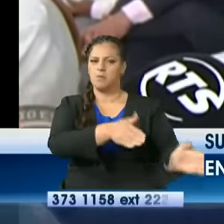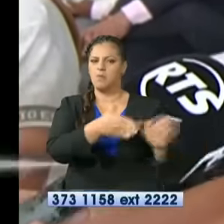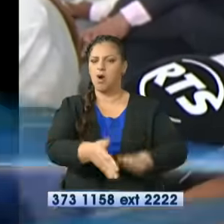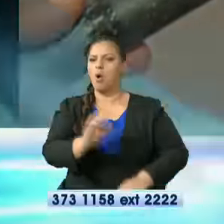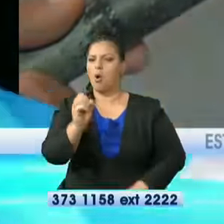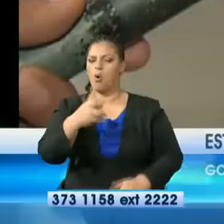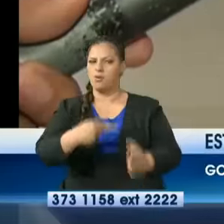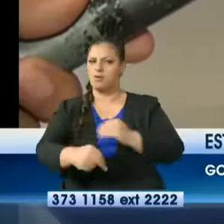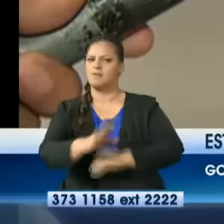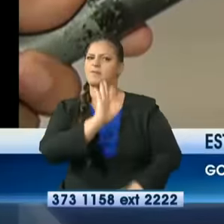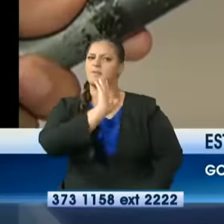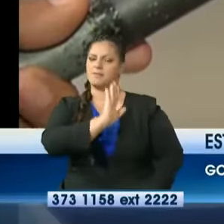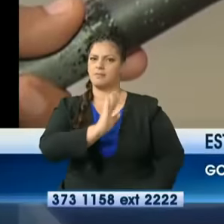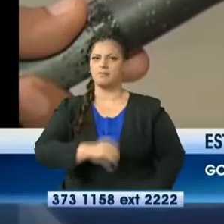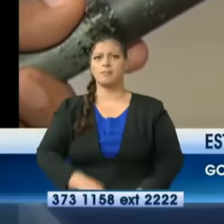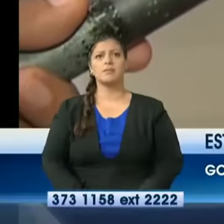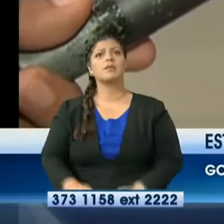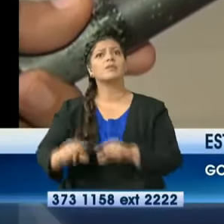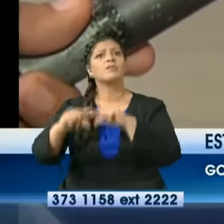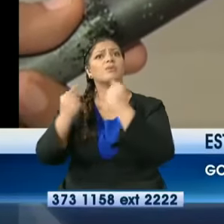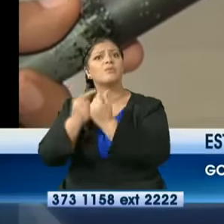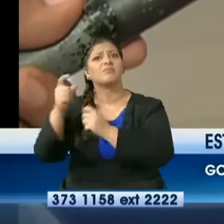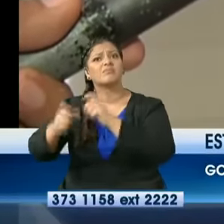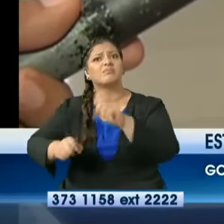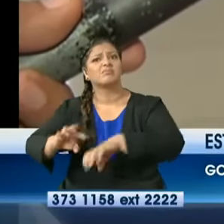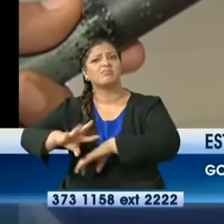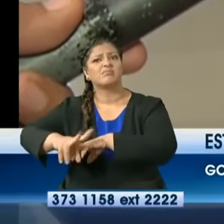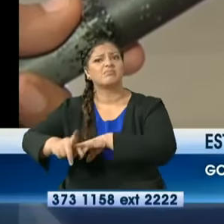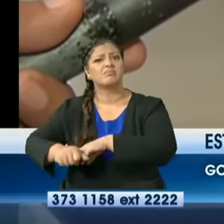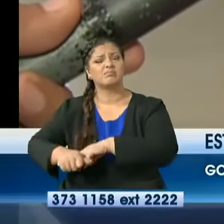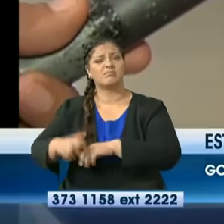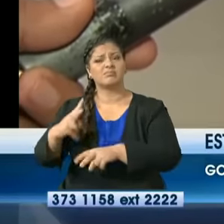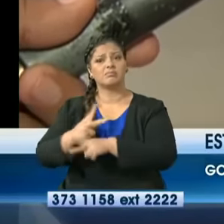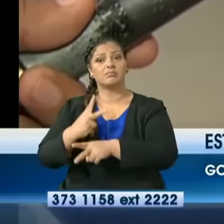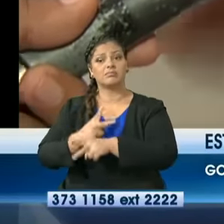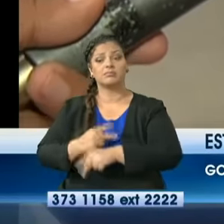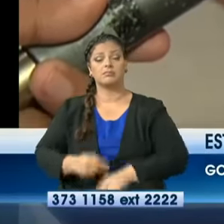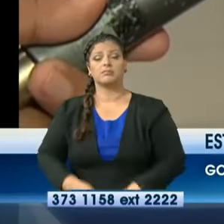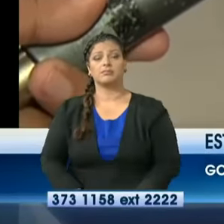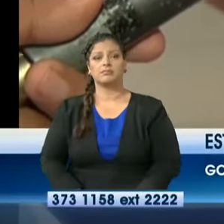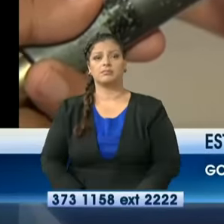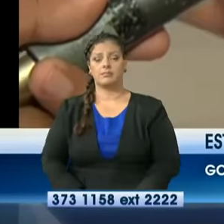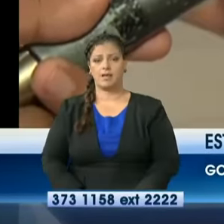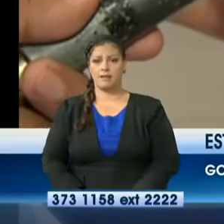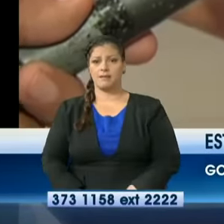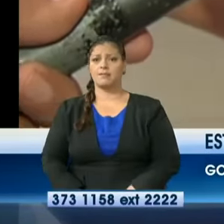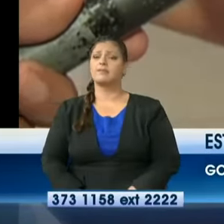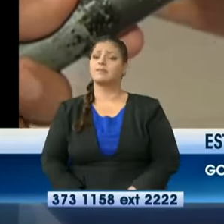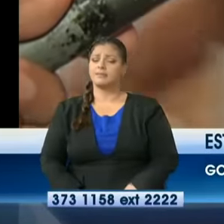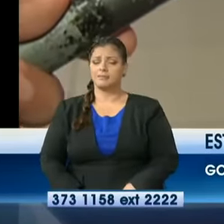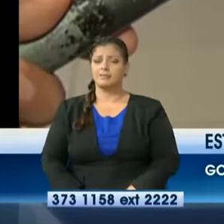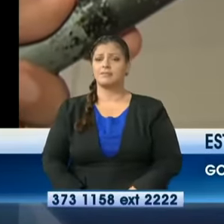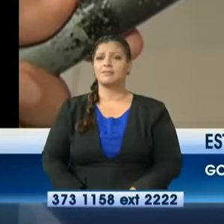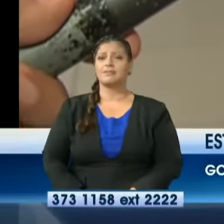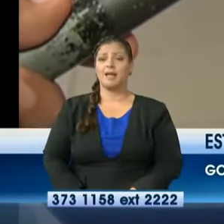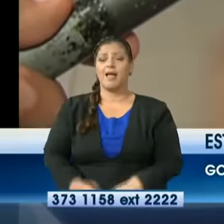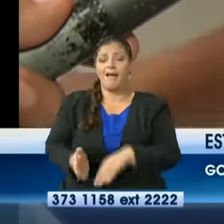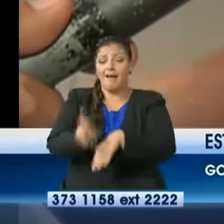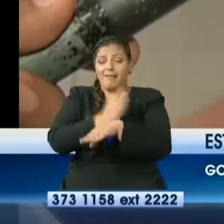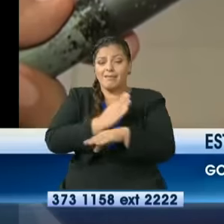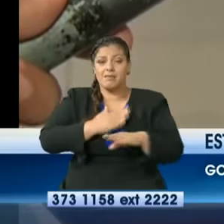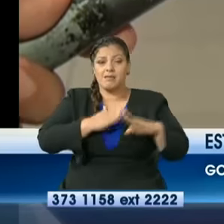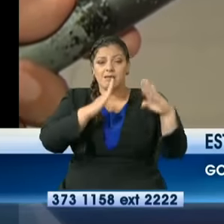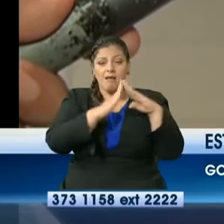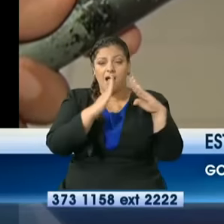te duela. Son una banda que andan, ya. Que no, el problema fue porque un día le robaron a mi mamá. Ya le robaron